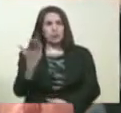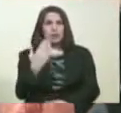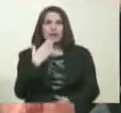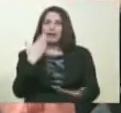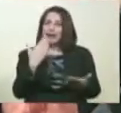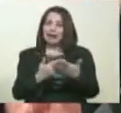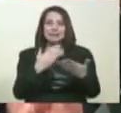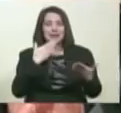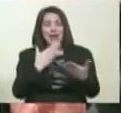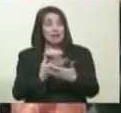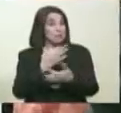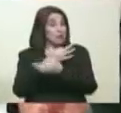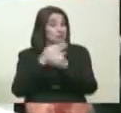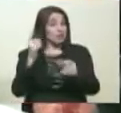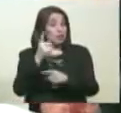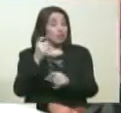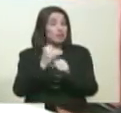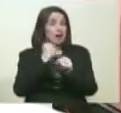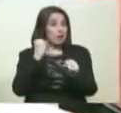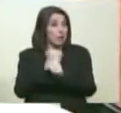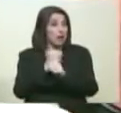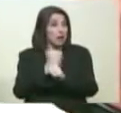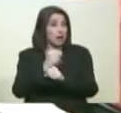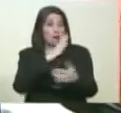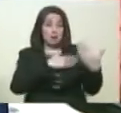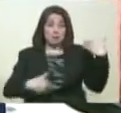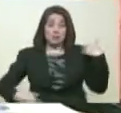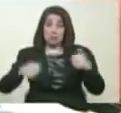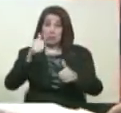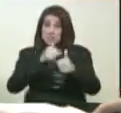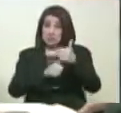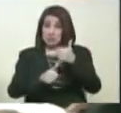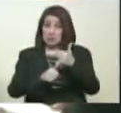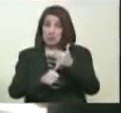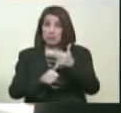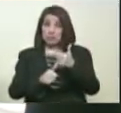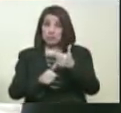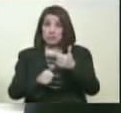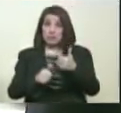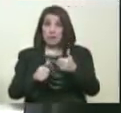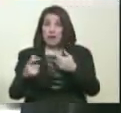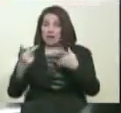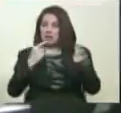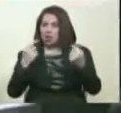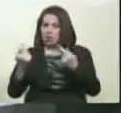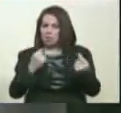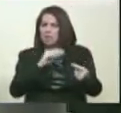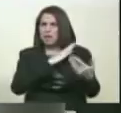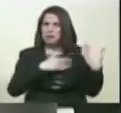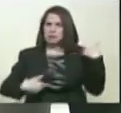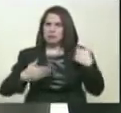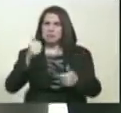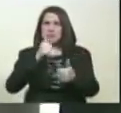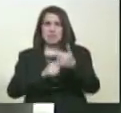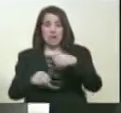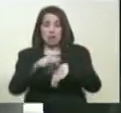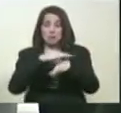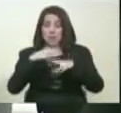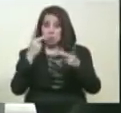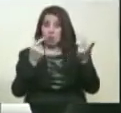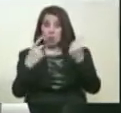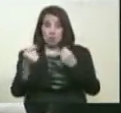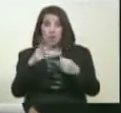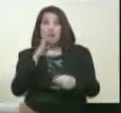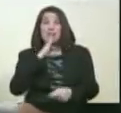pido es máxima eficiencia al vicepresidente ejecutivo, al vicepresidente de Economía, al ministro de la Economía, a la banca